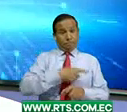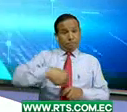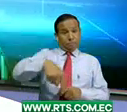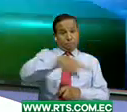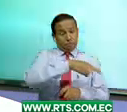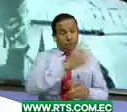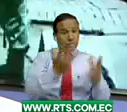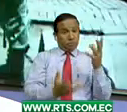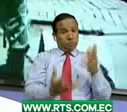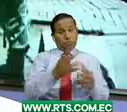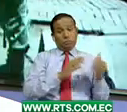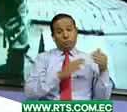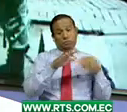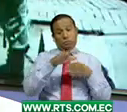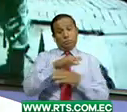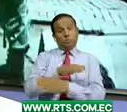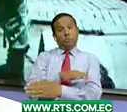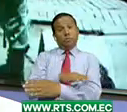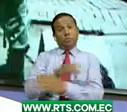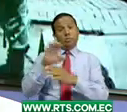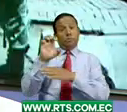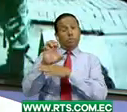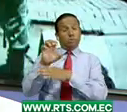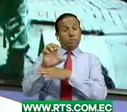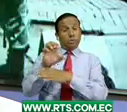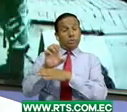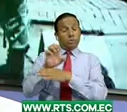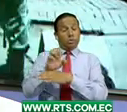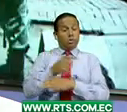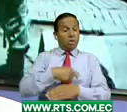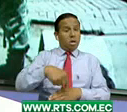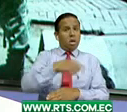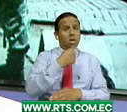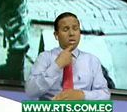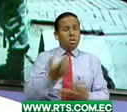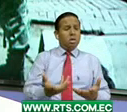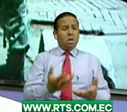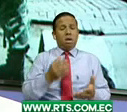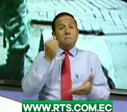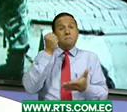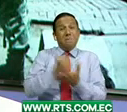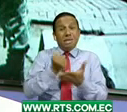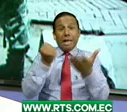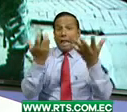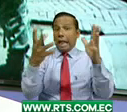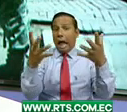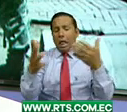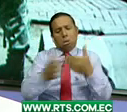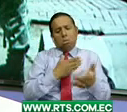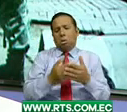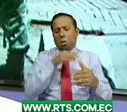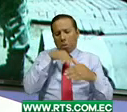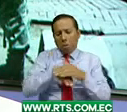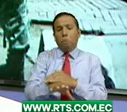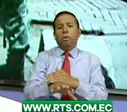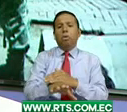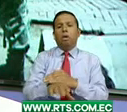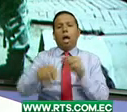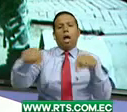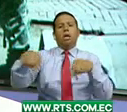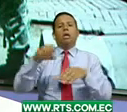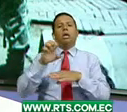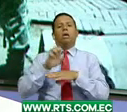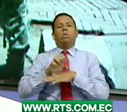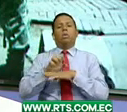controles migratorios solamente podrán recibir una sanción administrativa de acuerdo a lo establecido en la ley de movilidad